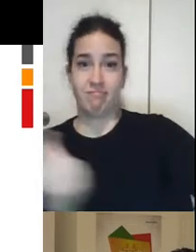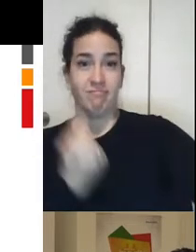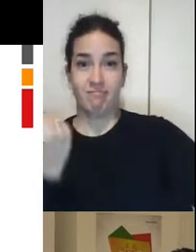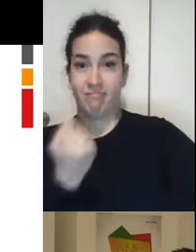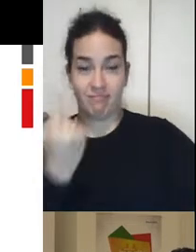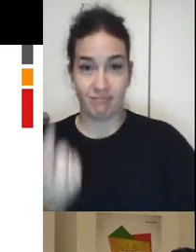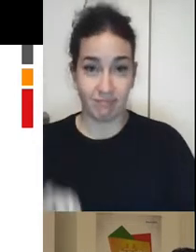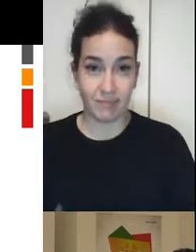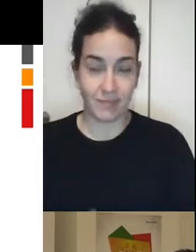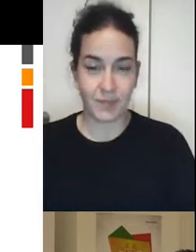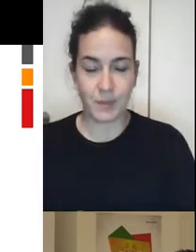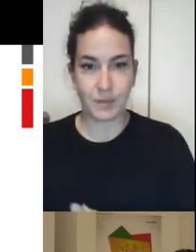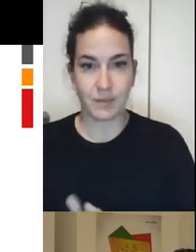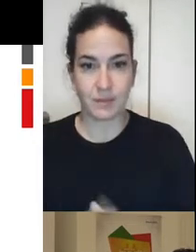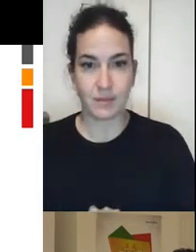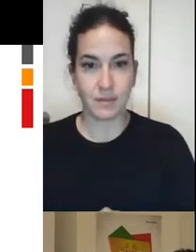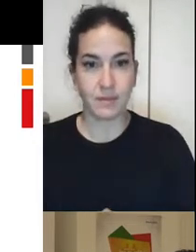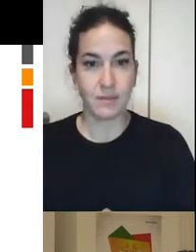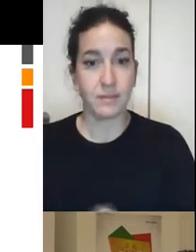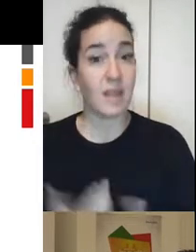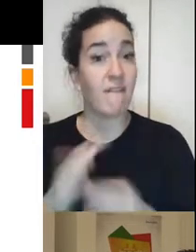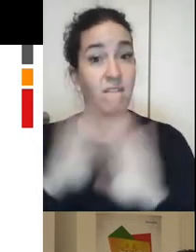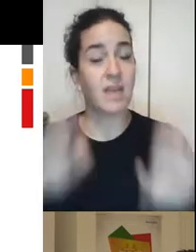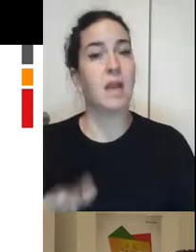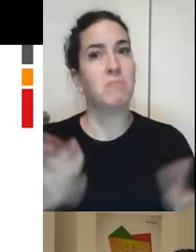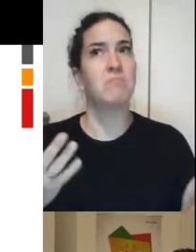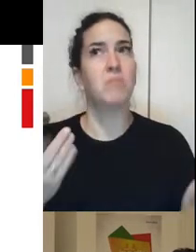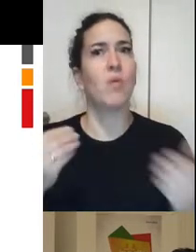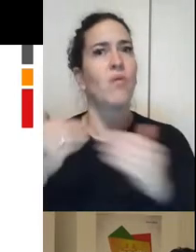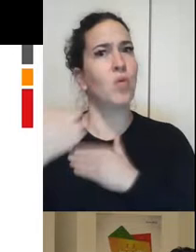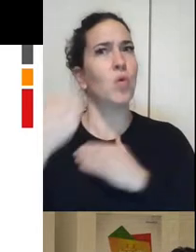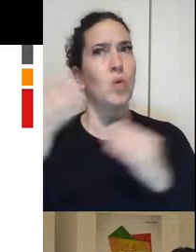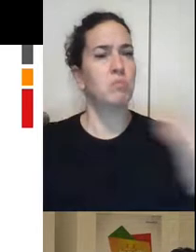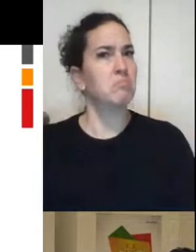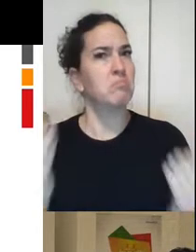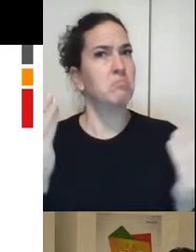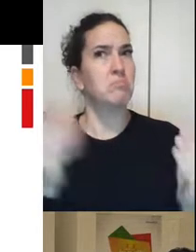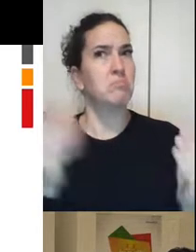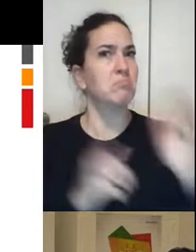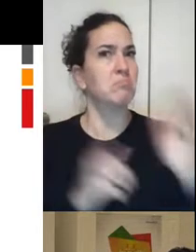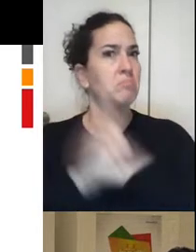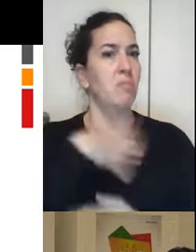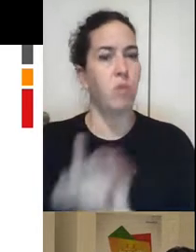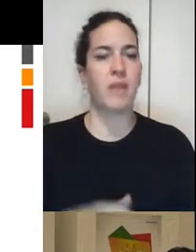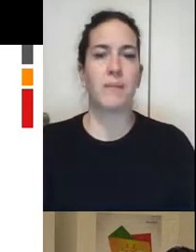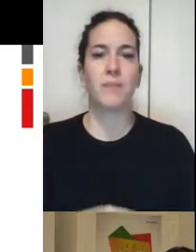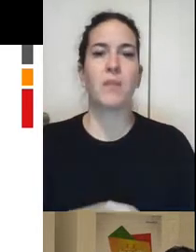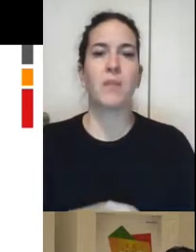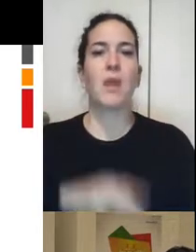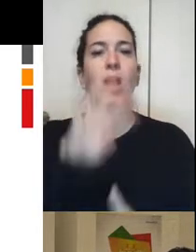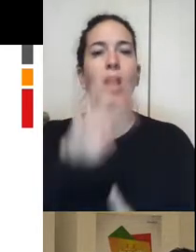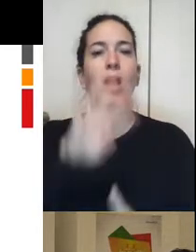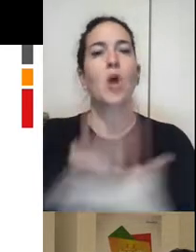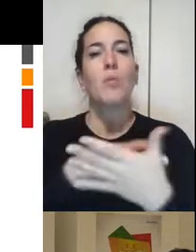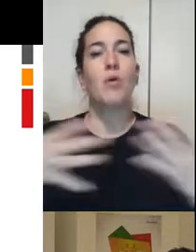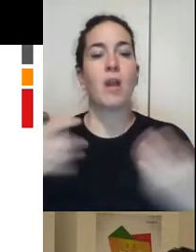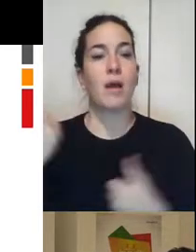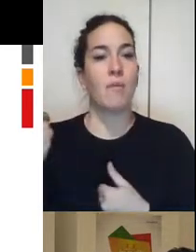experiencia. Y finalmente tiene una gran proyección. El programa de este centenario smithiano